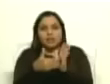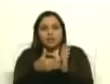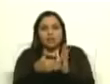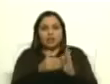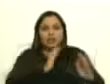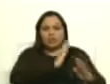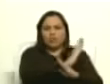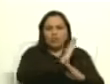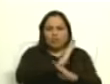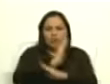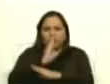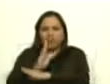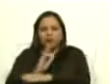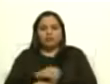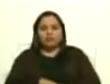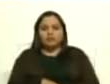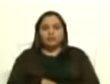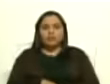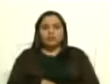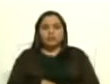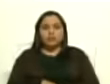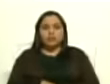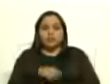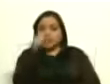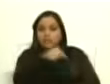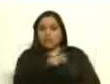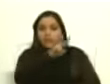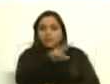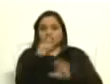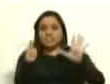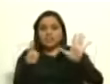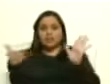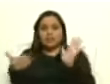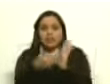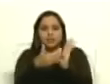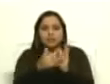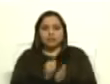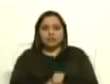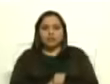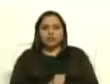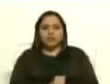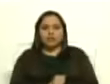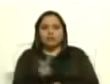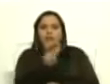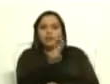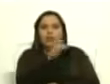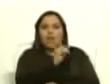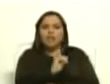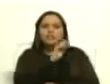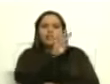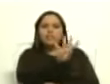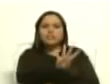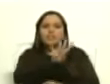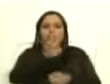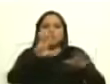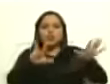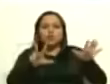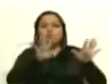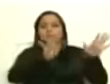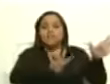coercitivas unilaterales. Y de esas 26.000 medidas coercitivas unilaterales, Venezuela tiene 930,